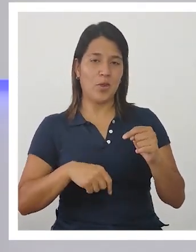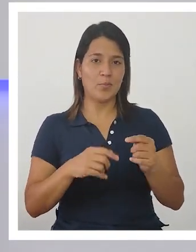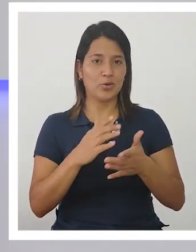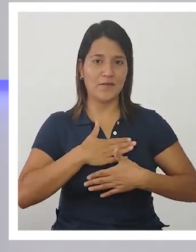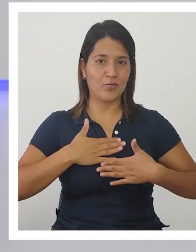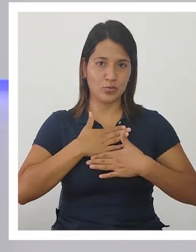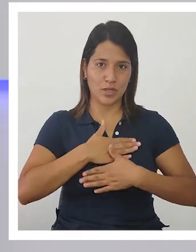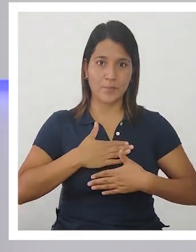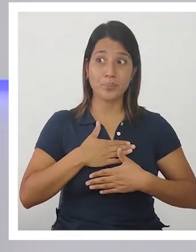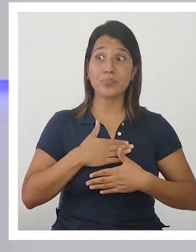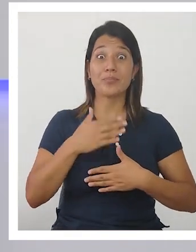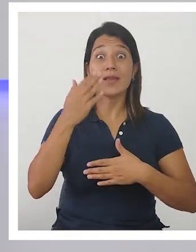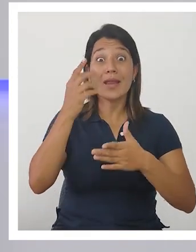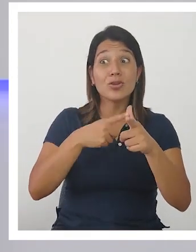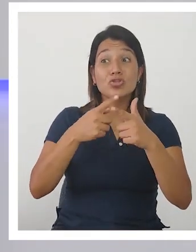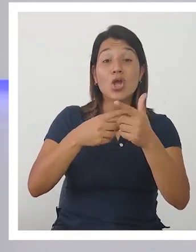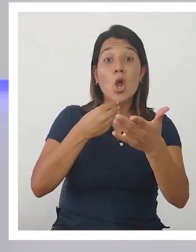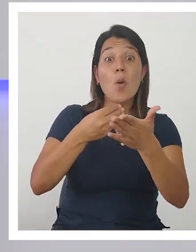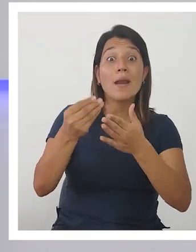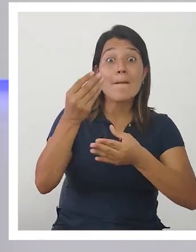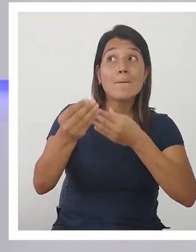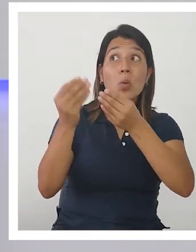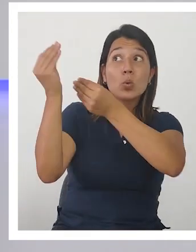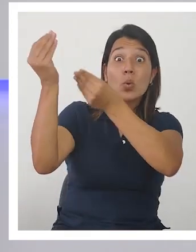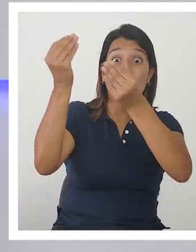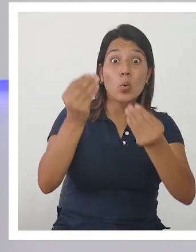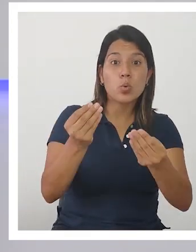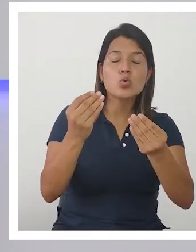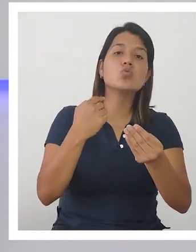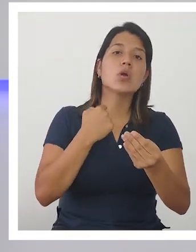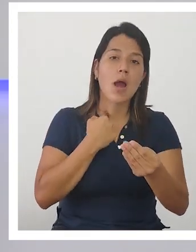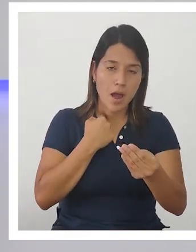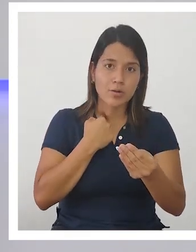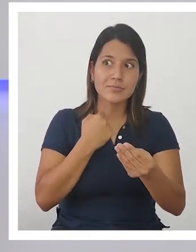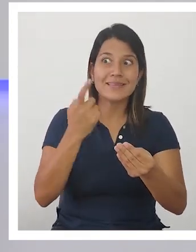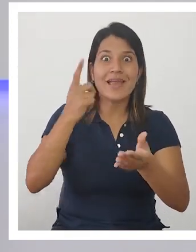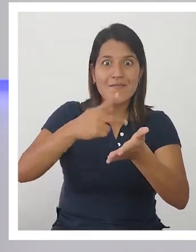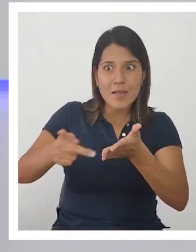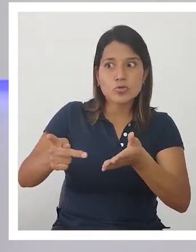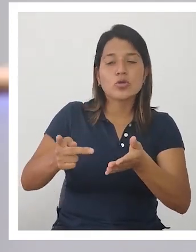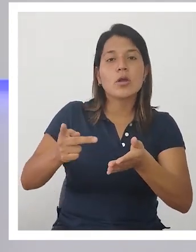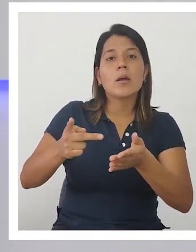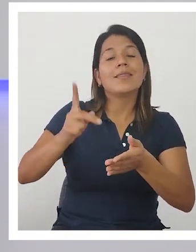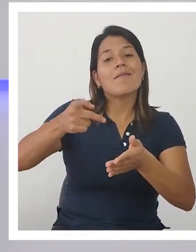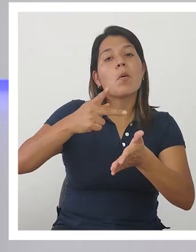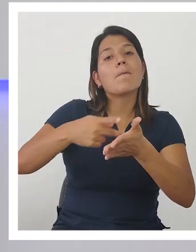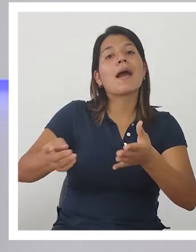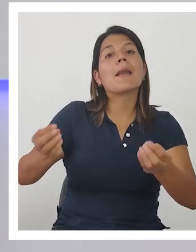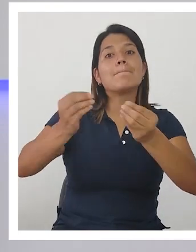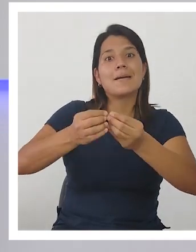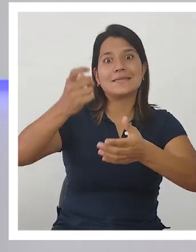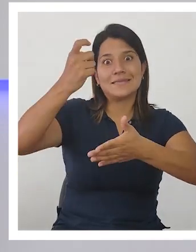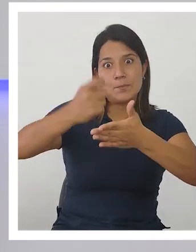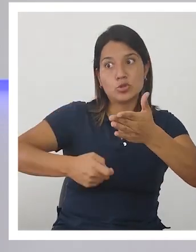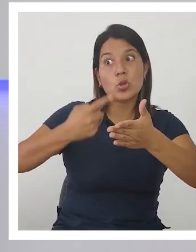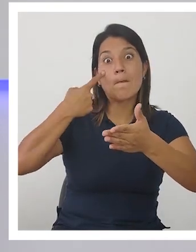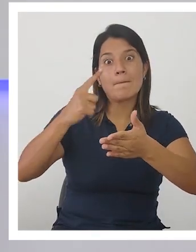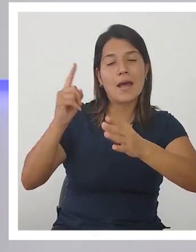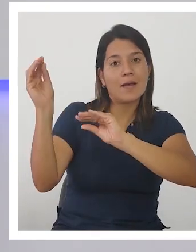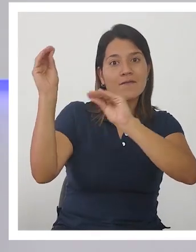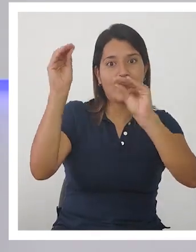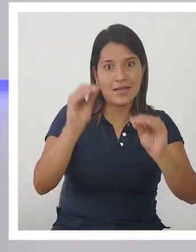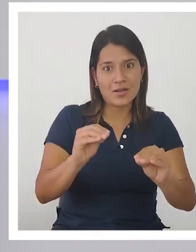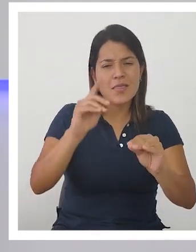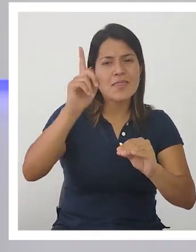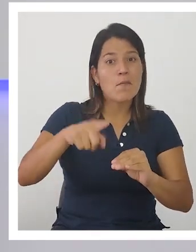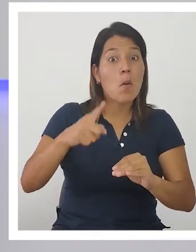no solamente el 13% ya como te decía, sino los impuestos que tiene que manejar esa persona para traerlos. Hay que ver cuánto se